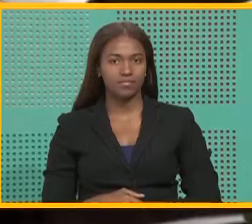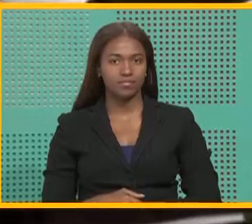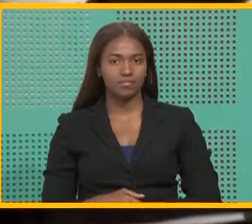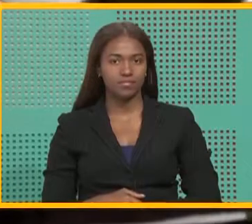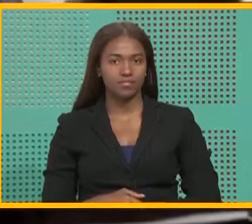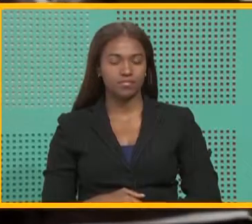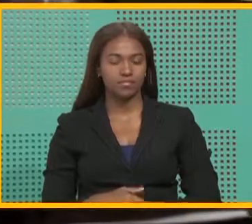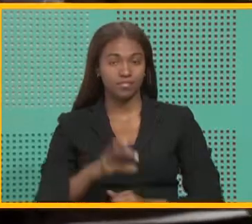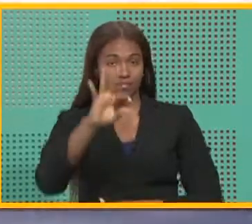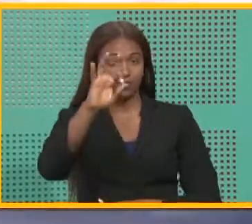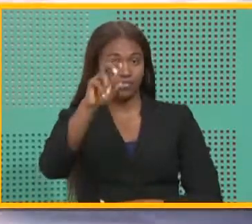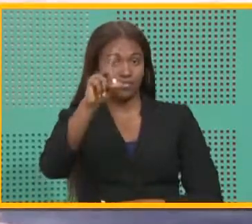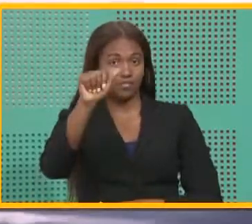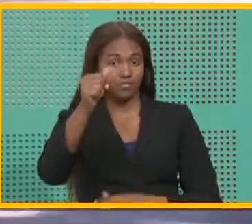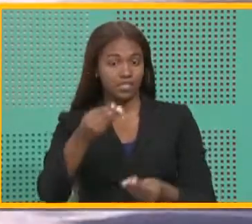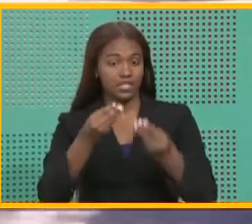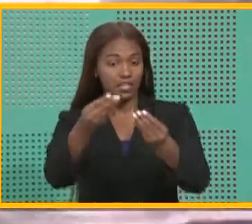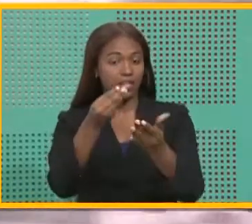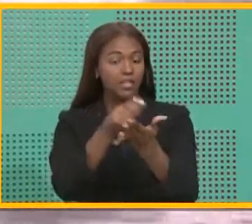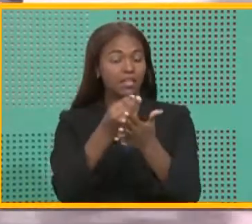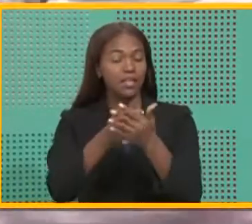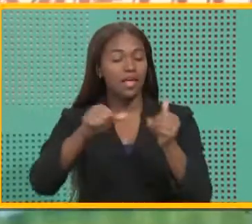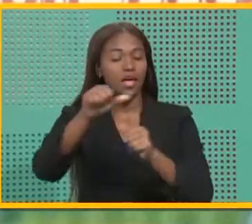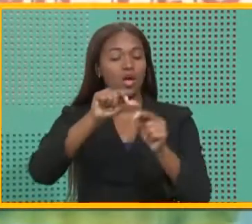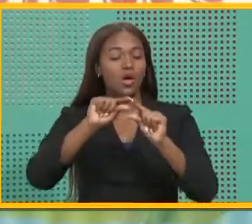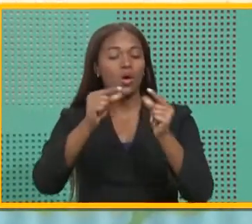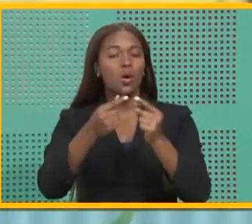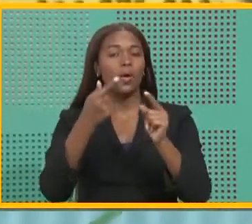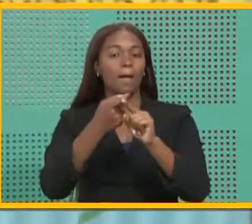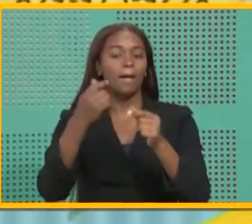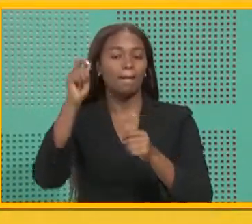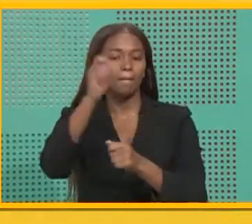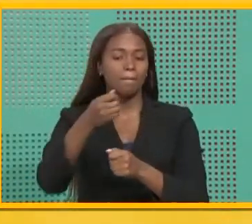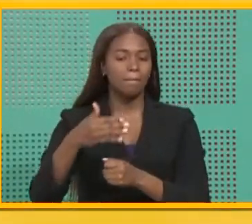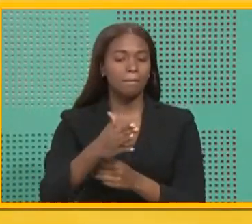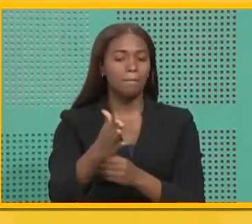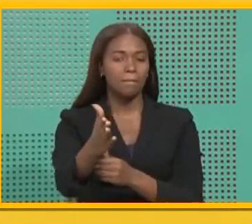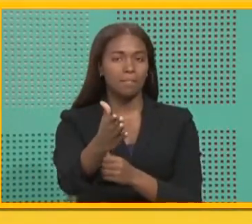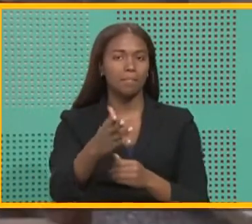El FEDA entrega fondos a asociaciones de pescadores.